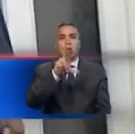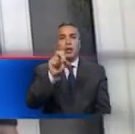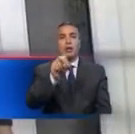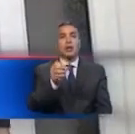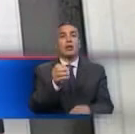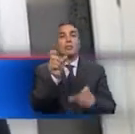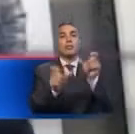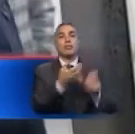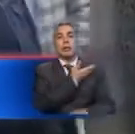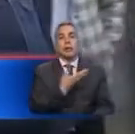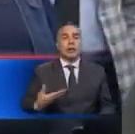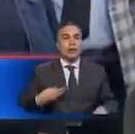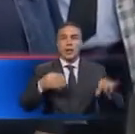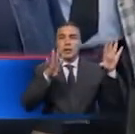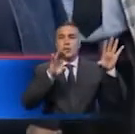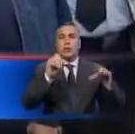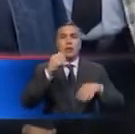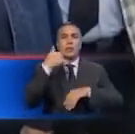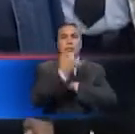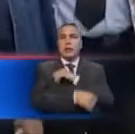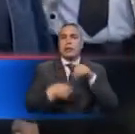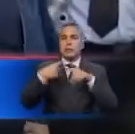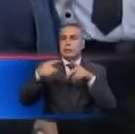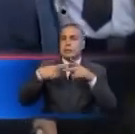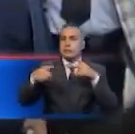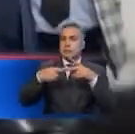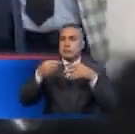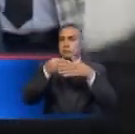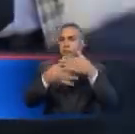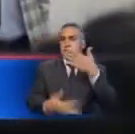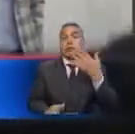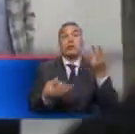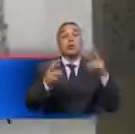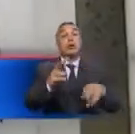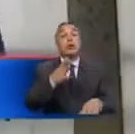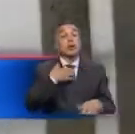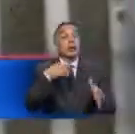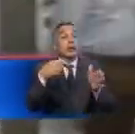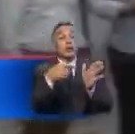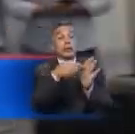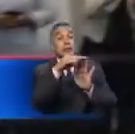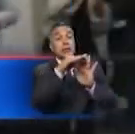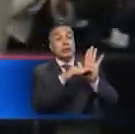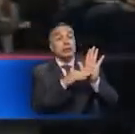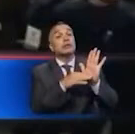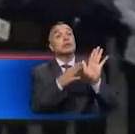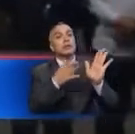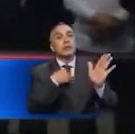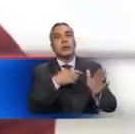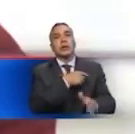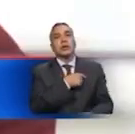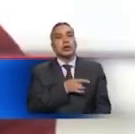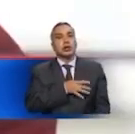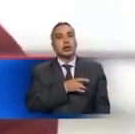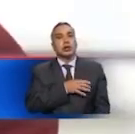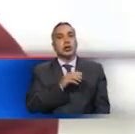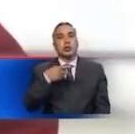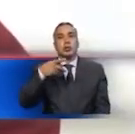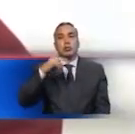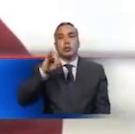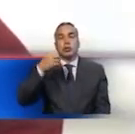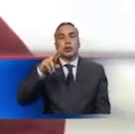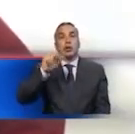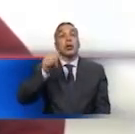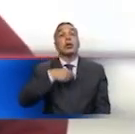año 2030 por bonos que terminan en el año 2040. Pero los tenedores de bonos de la deuda le dijeron, ok, no hay problema, siempre